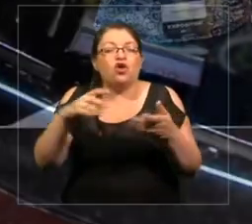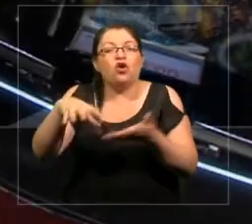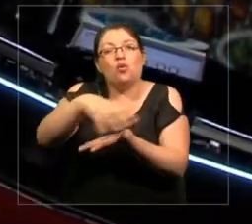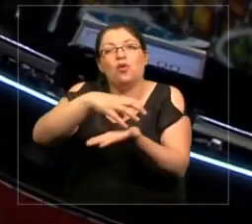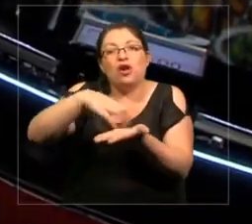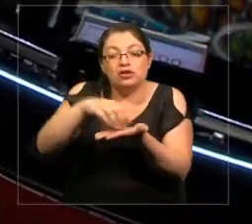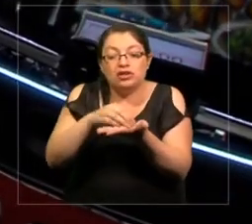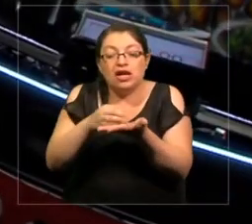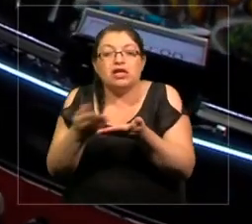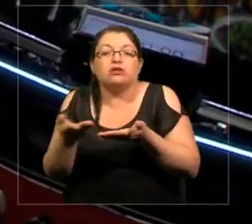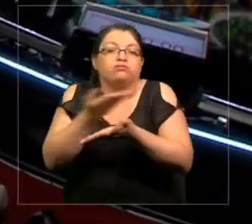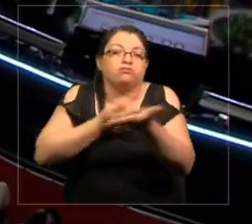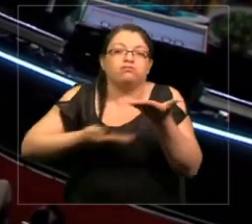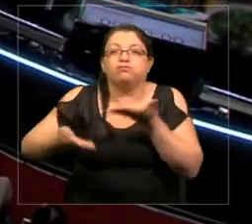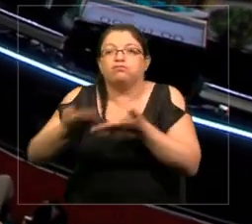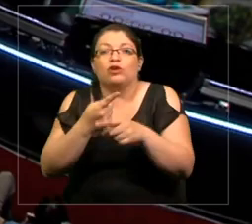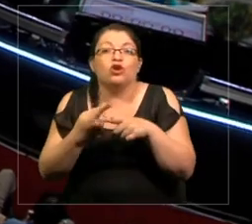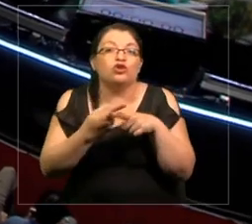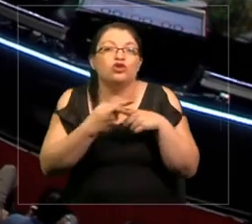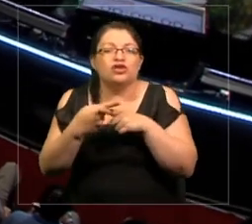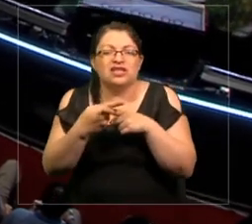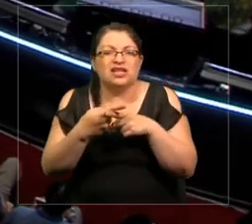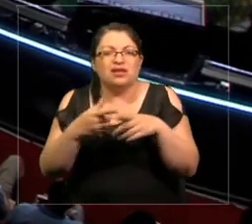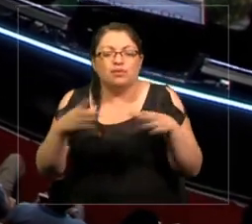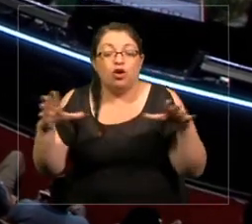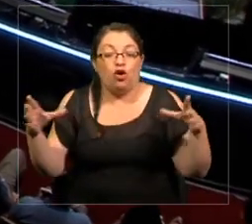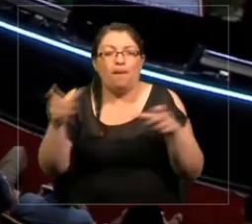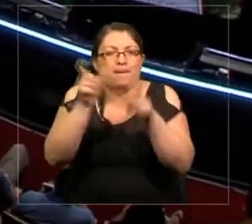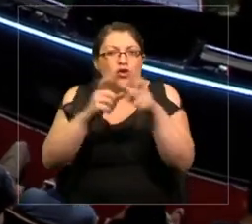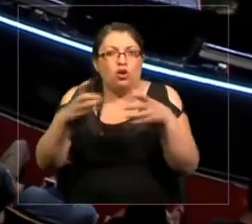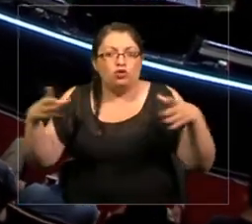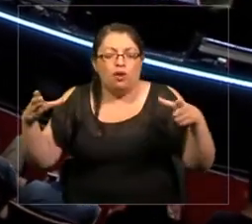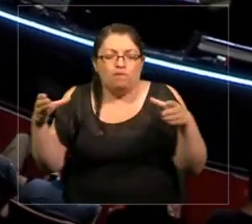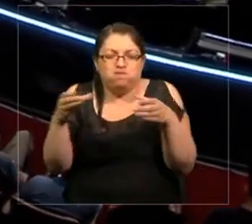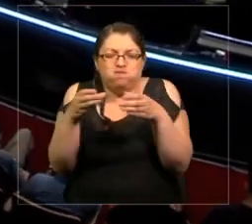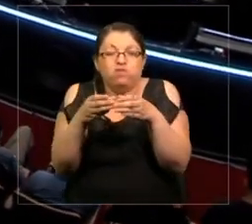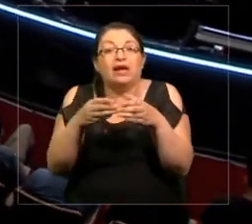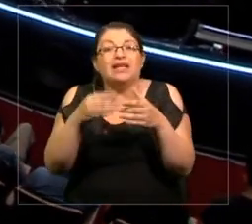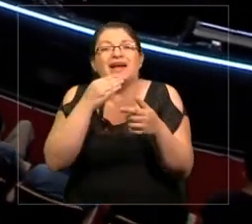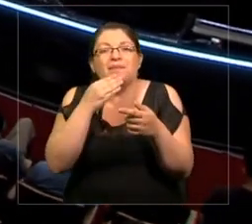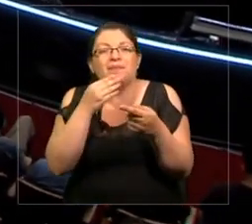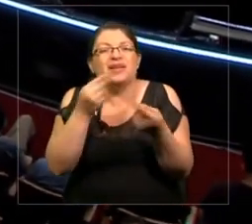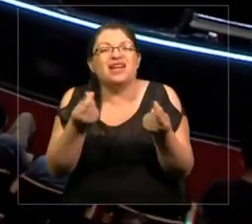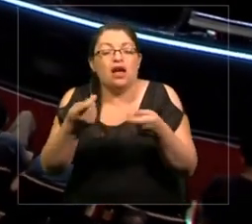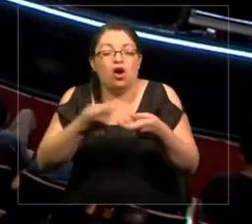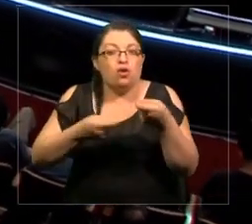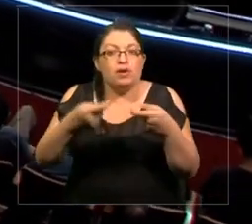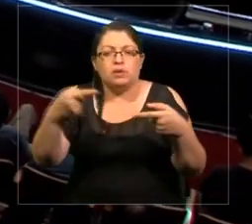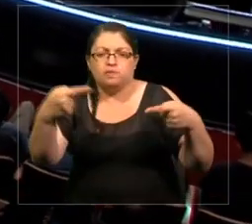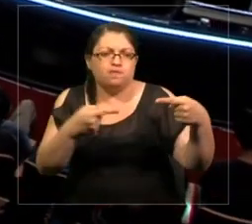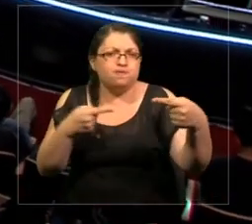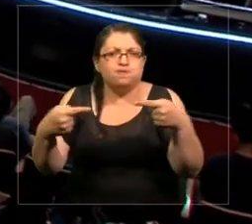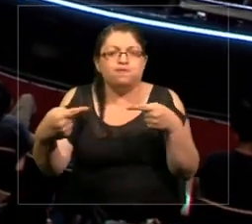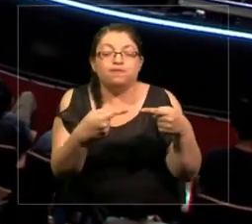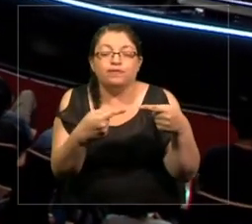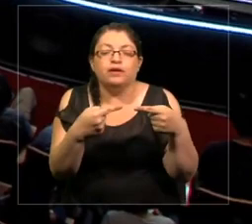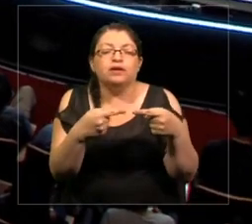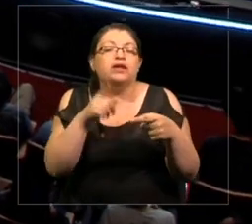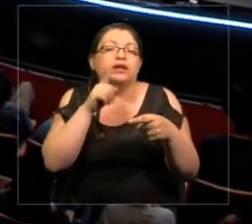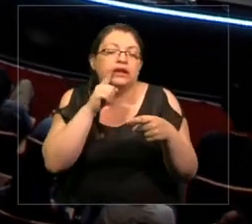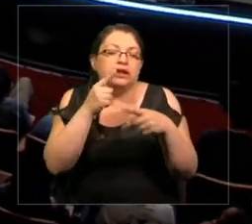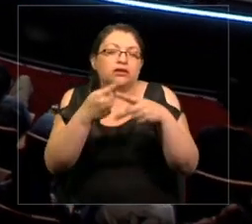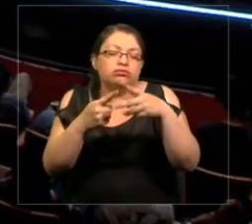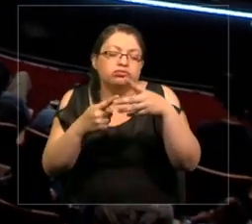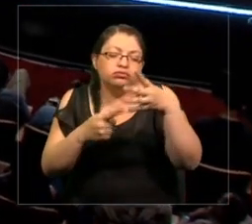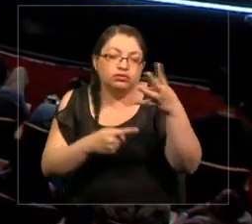sea de la interacción social o sea la ciudad densa es también la ciudad de la competitividad económica en fin tiene todas las